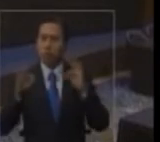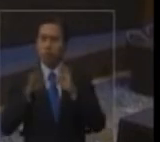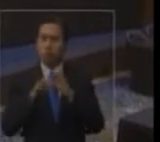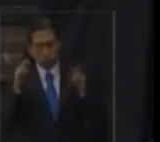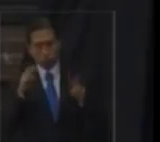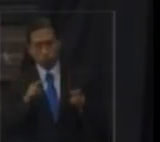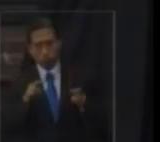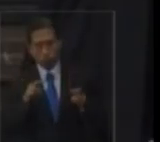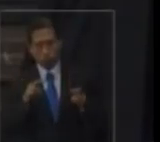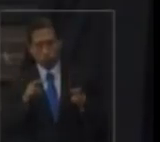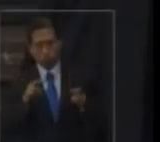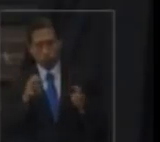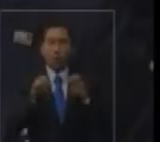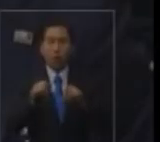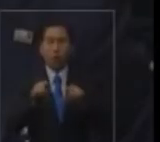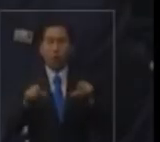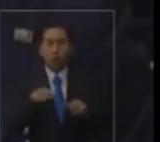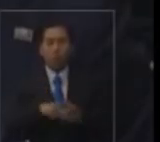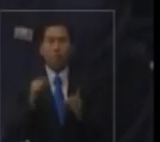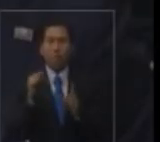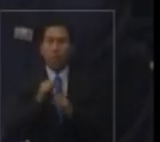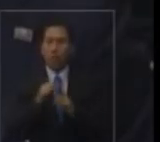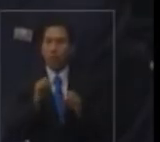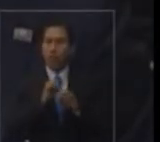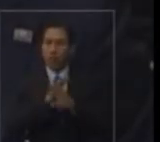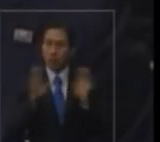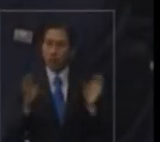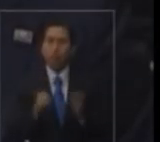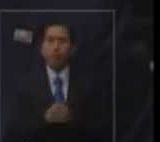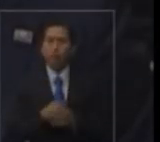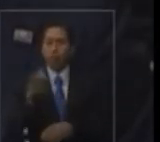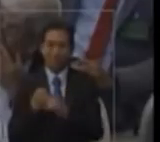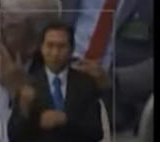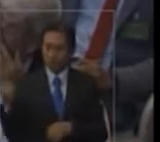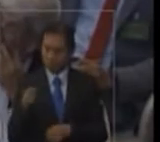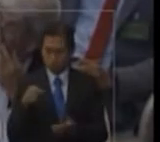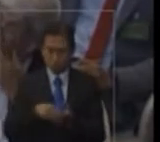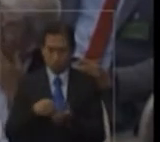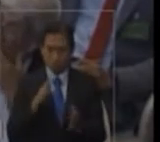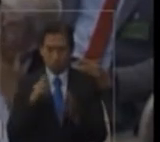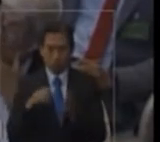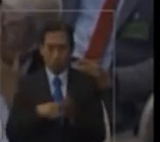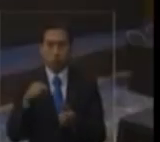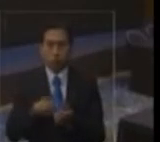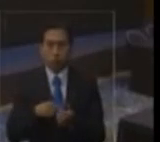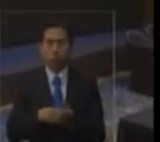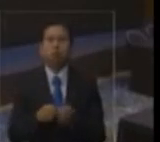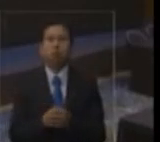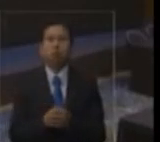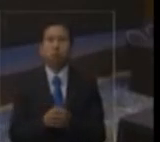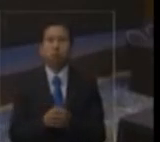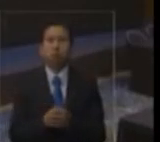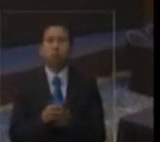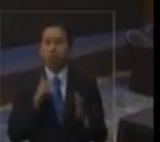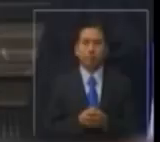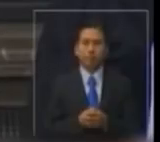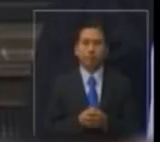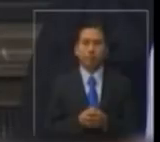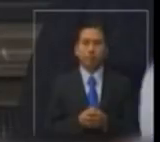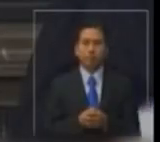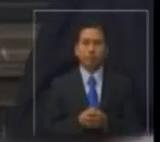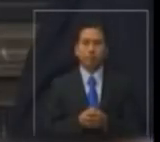tomando en cuenta que las puertas se mantienen abiertas y que la Corte Internacional reconoce que hay un tema pendiente entre ambos